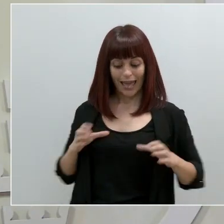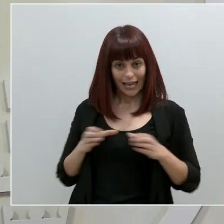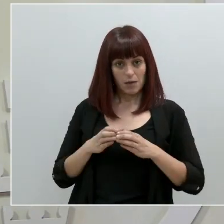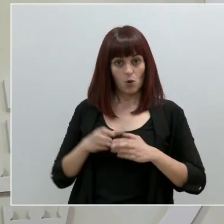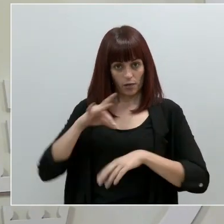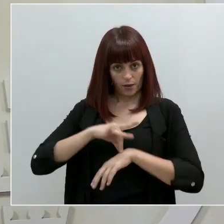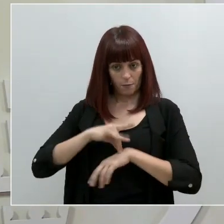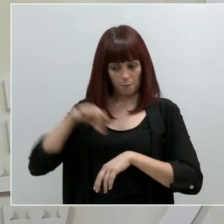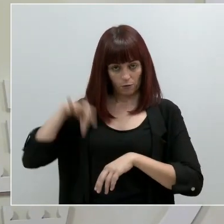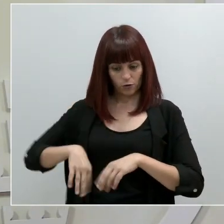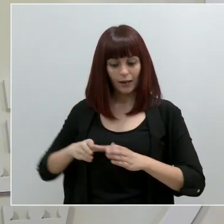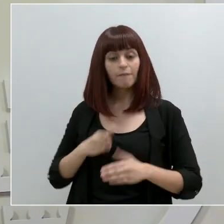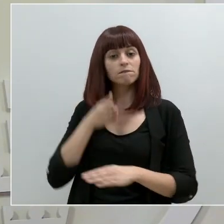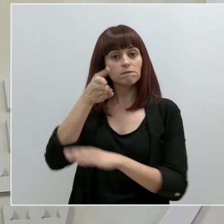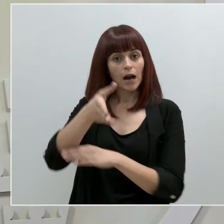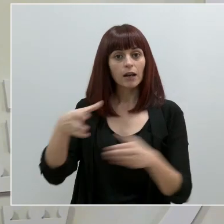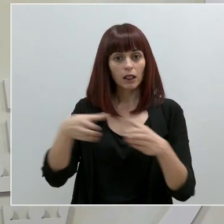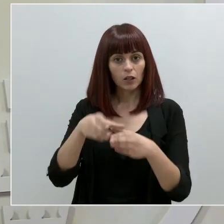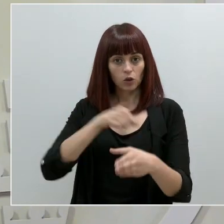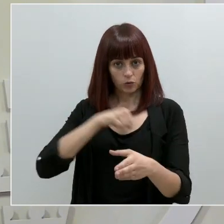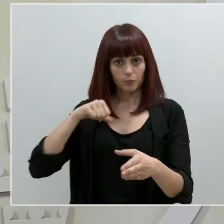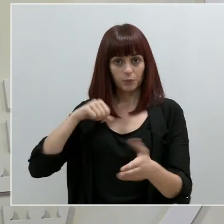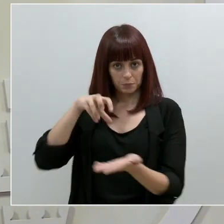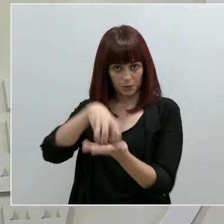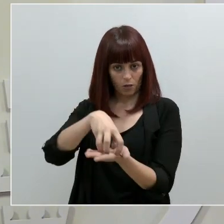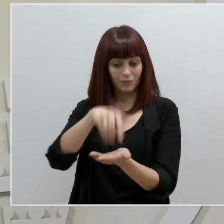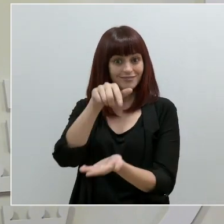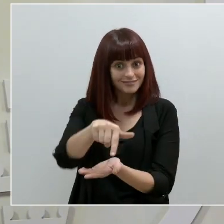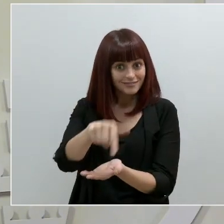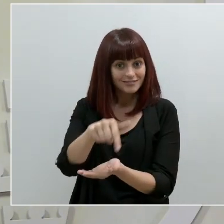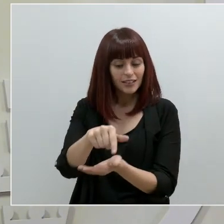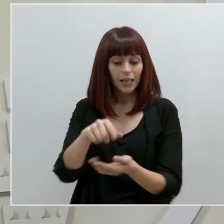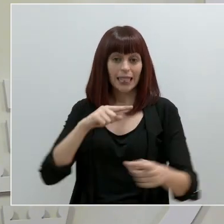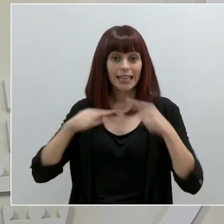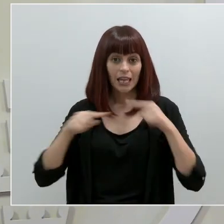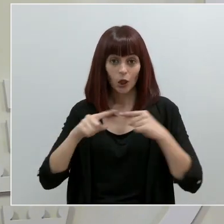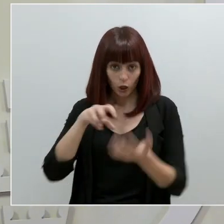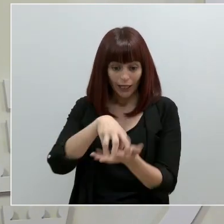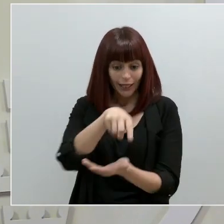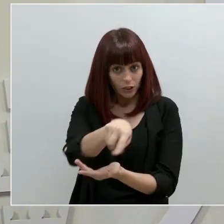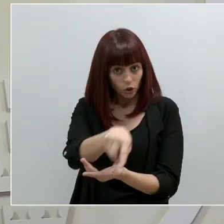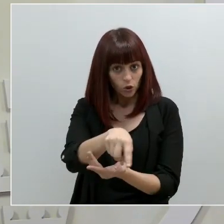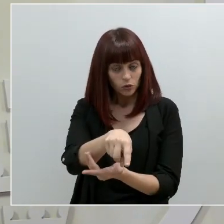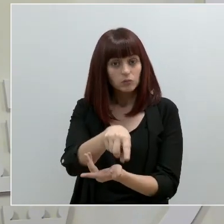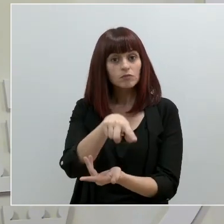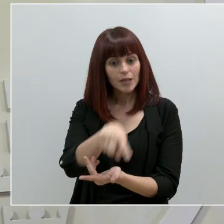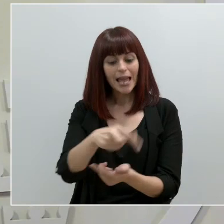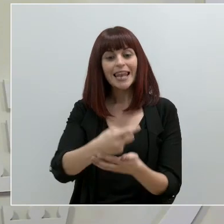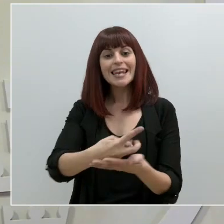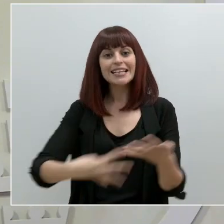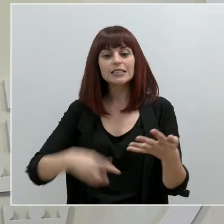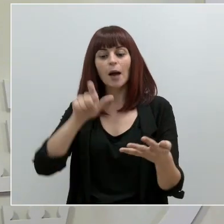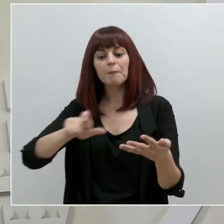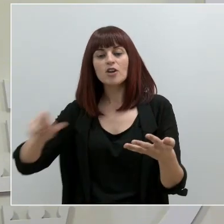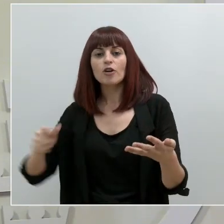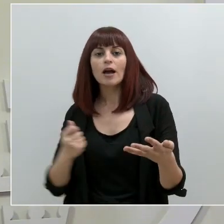al centro privado en cuestión y ahí en esos centros privados la dirección del centro es la que ha pasado los listados de